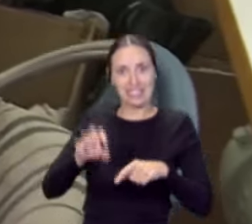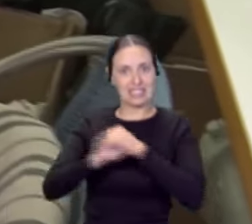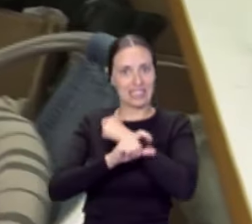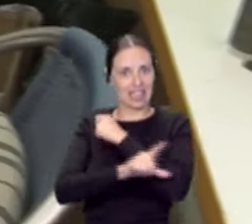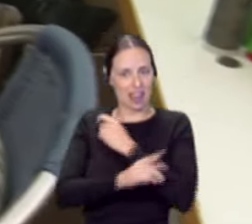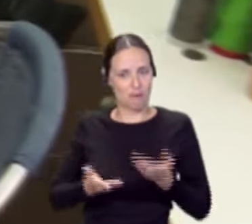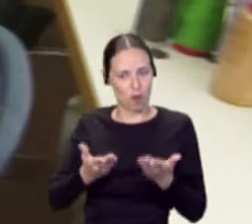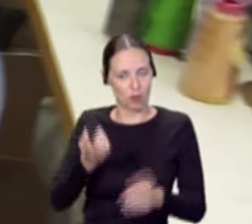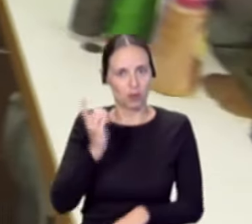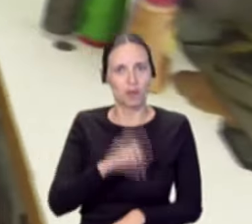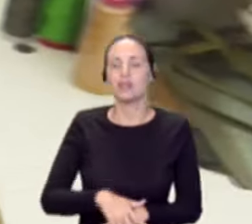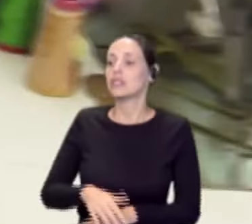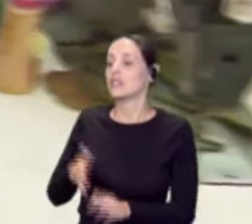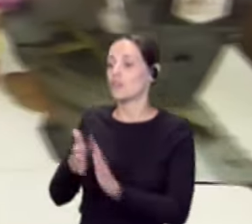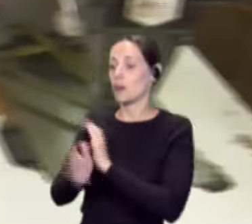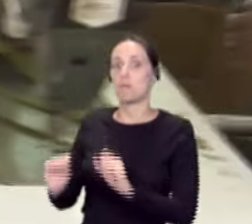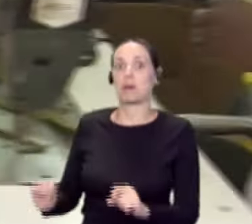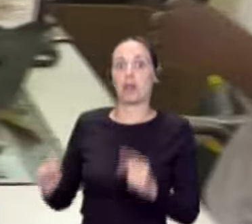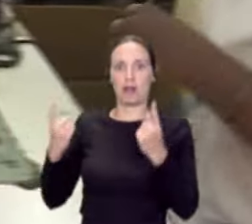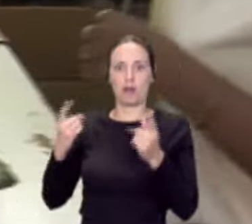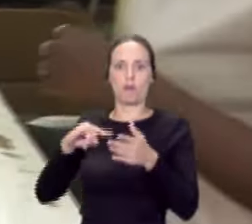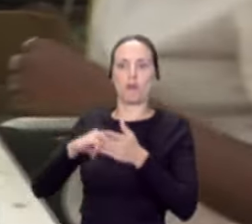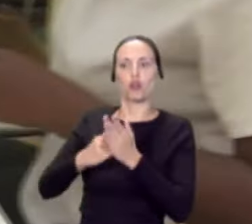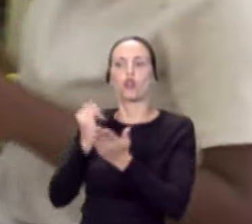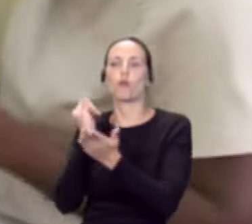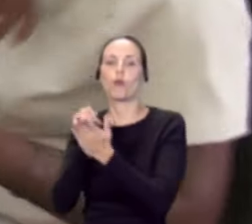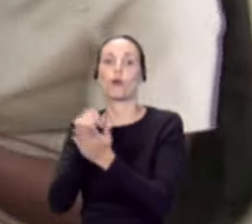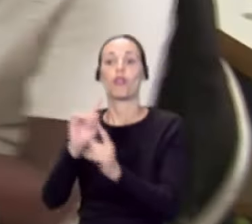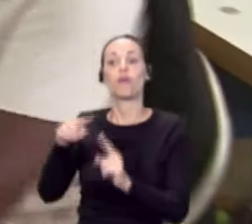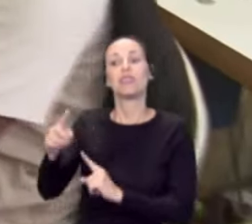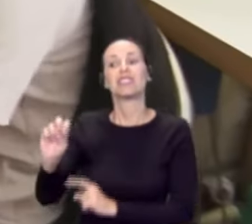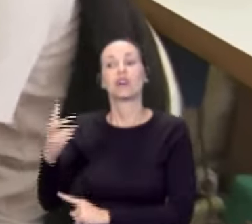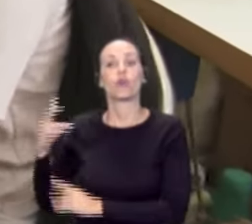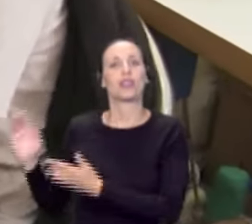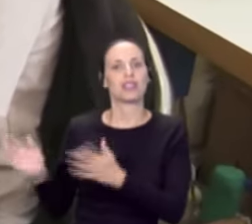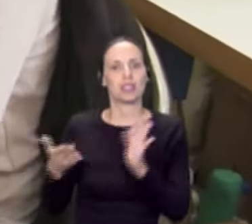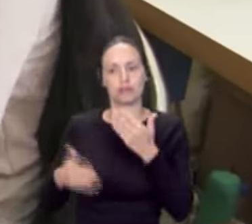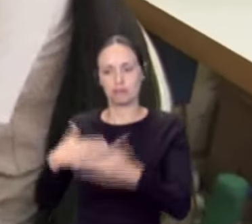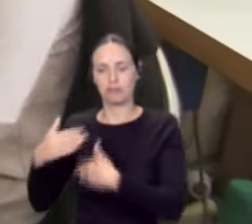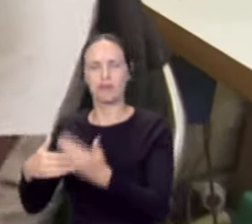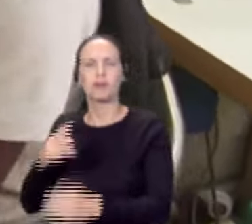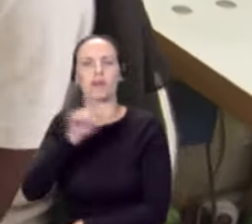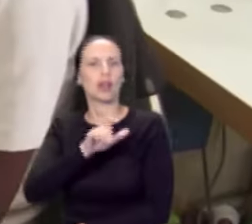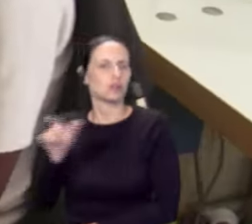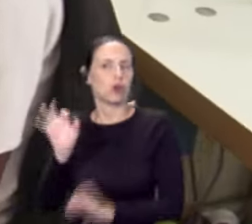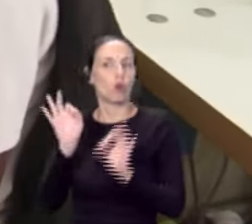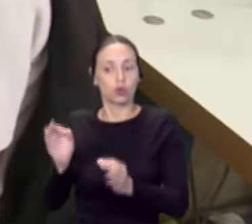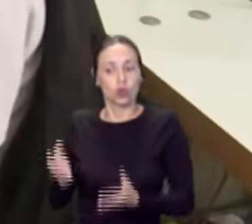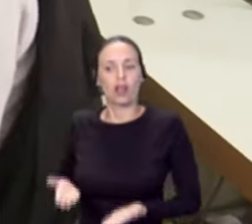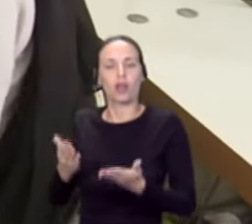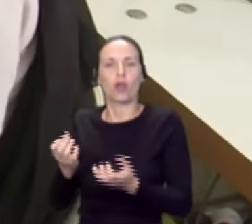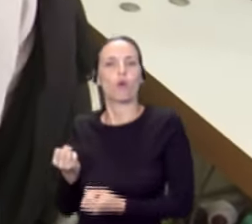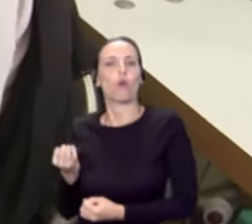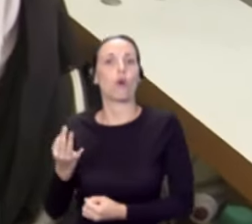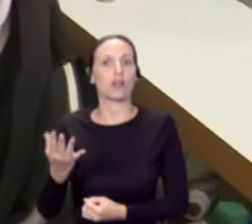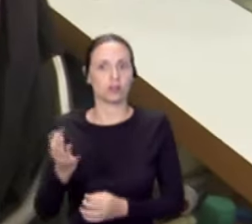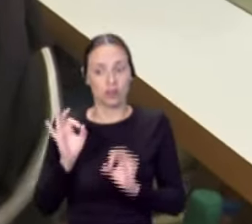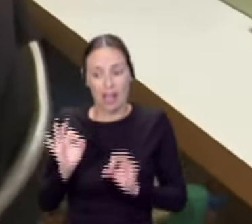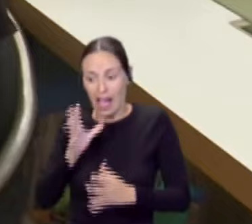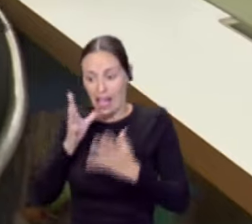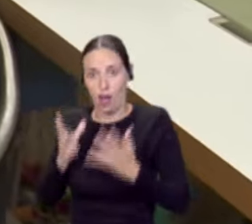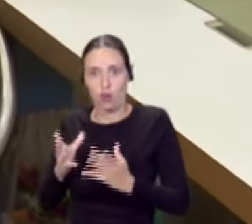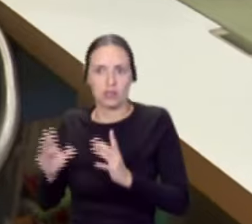la primera edición, un proyecto piloto, ahora van a arrancar con la segunda edición. ¿Cuántas personas han podido beneficiar de este programa ahora mismo,